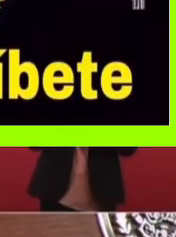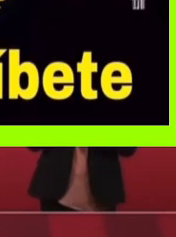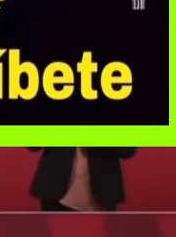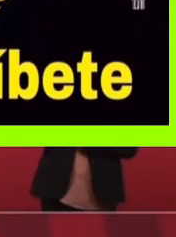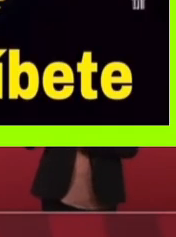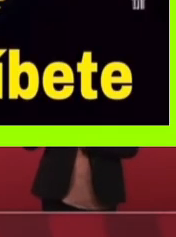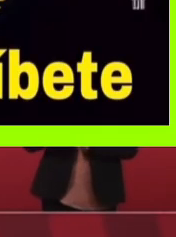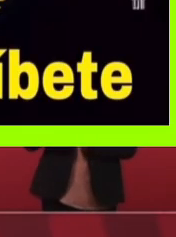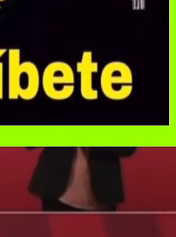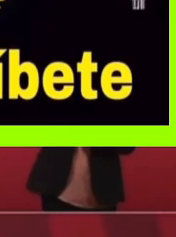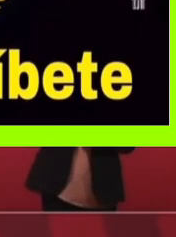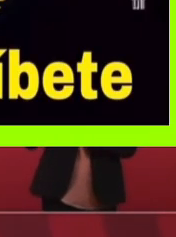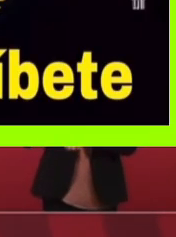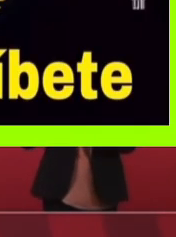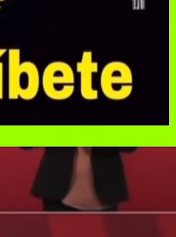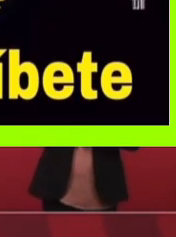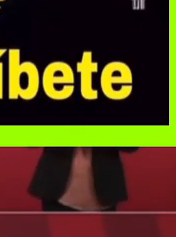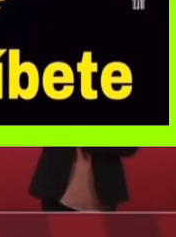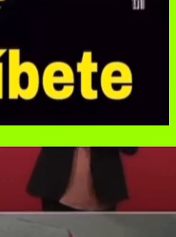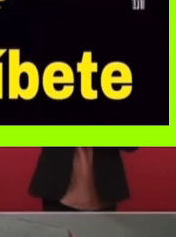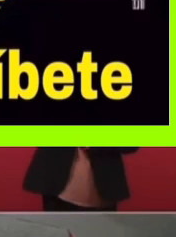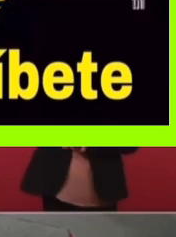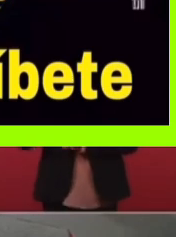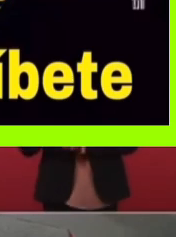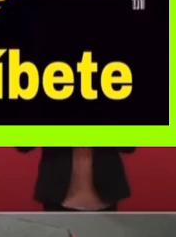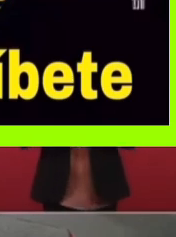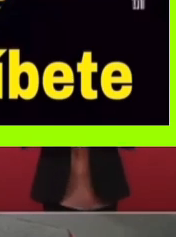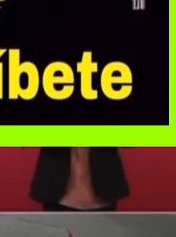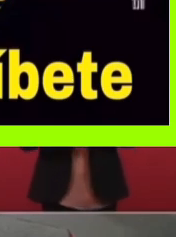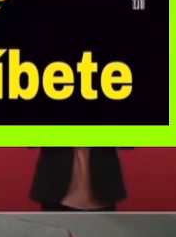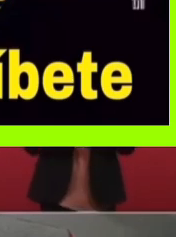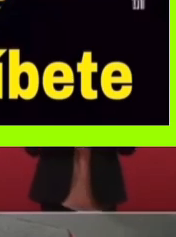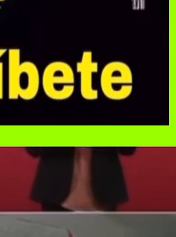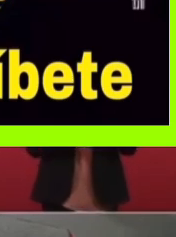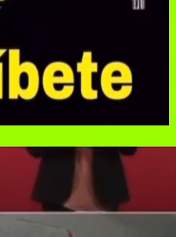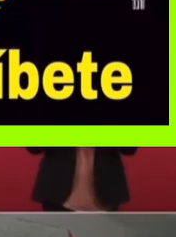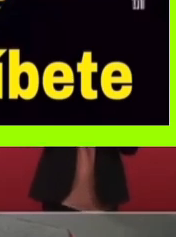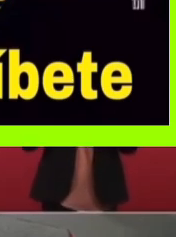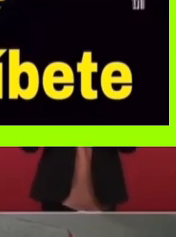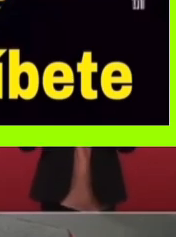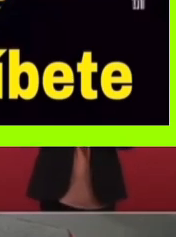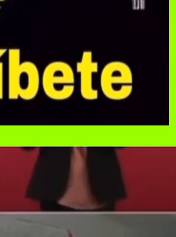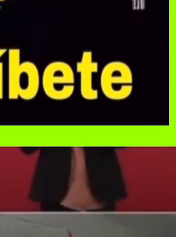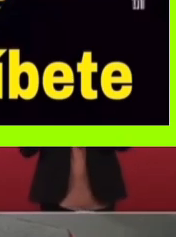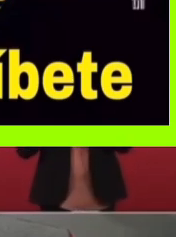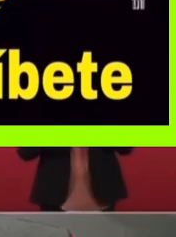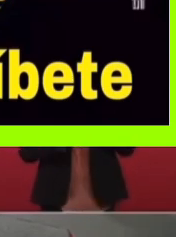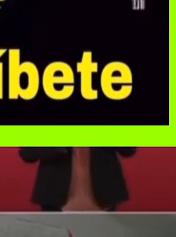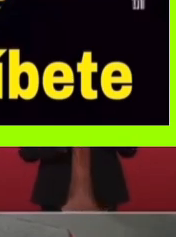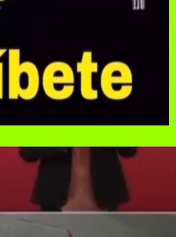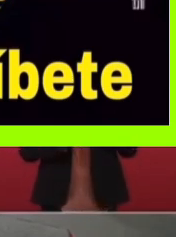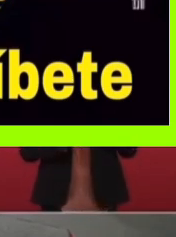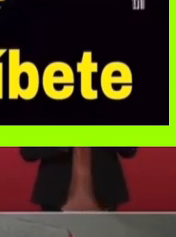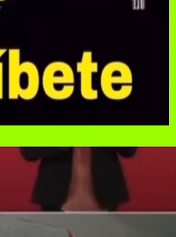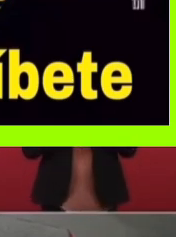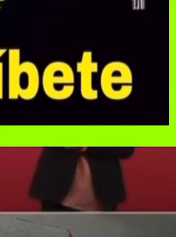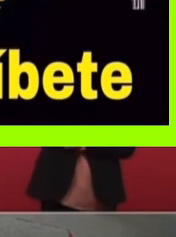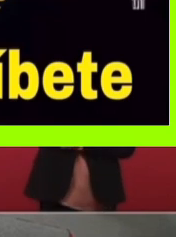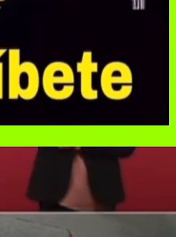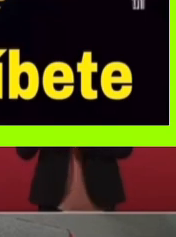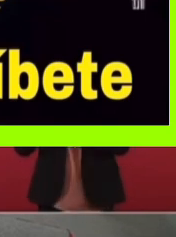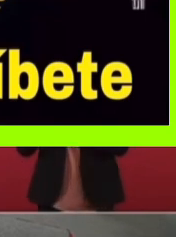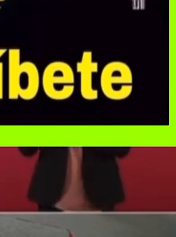como envidia Loret este incoherente no que él es feliz siendo Pobre pobre el buey pobre y